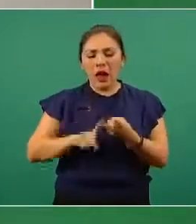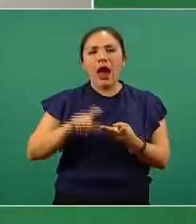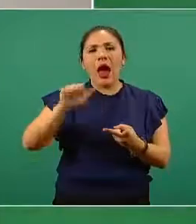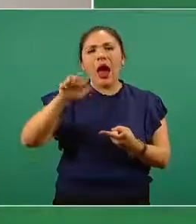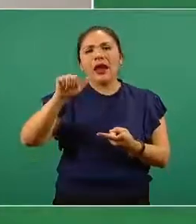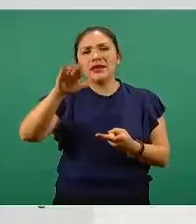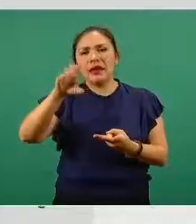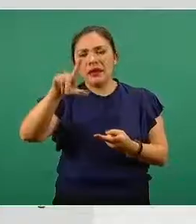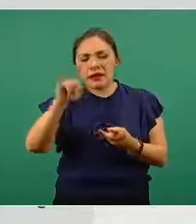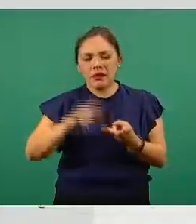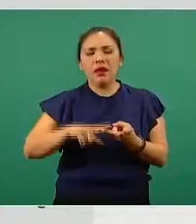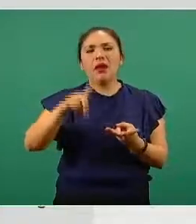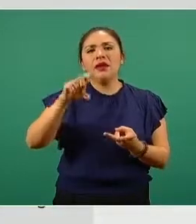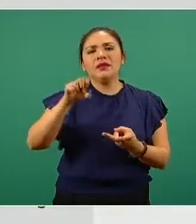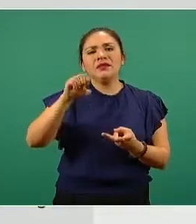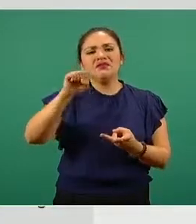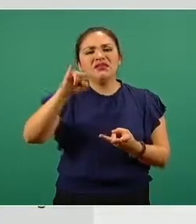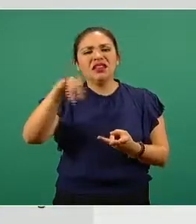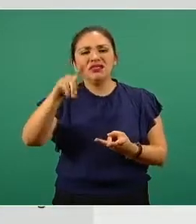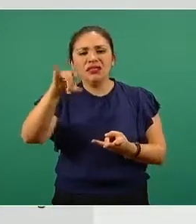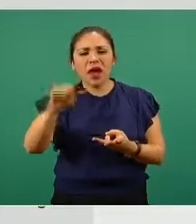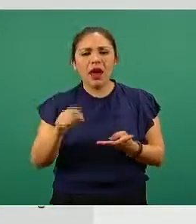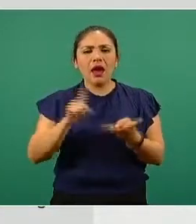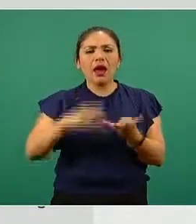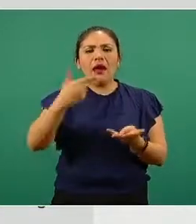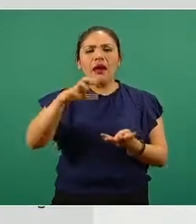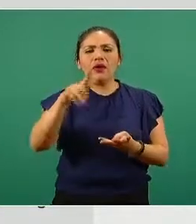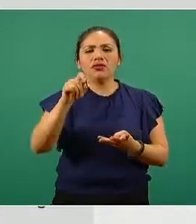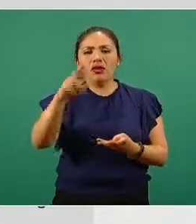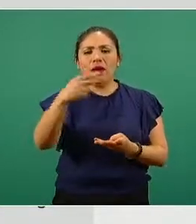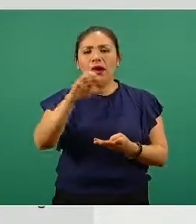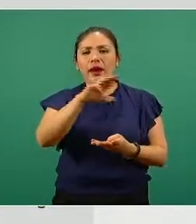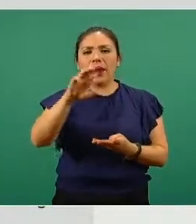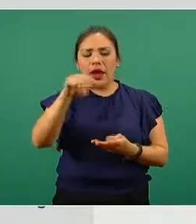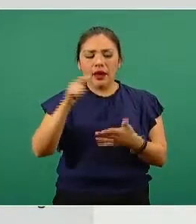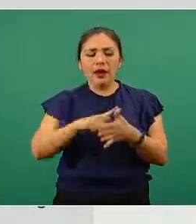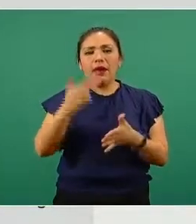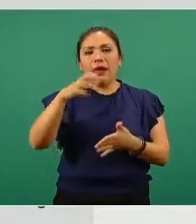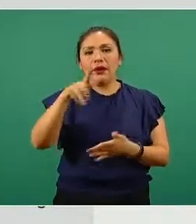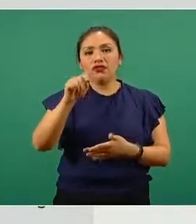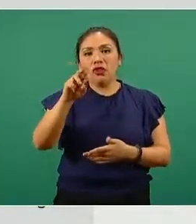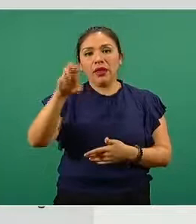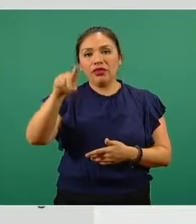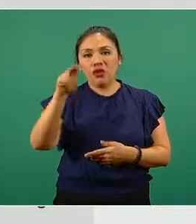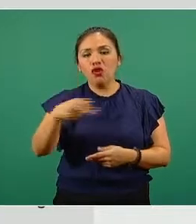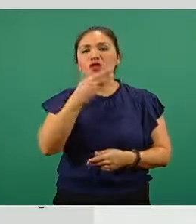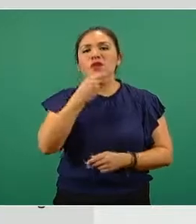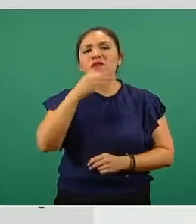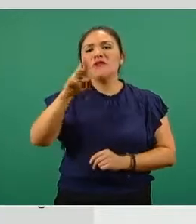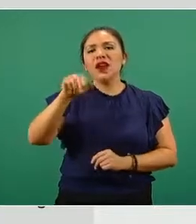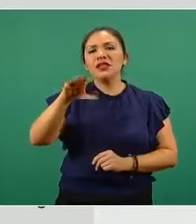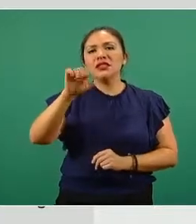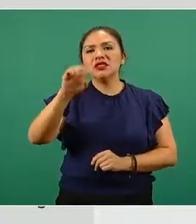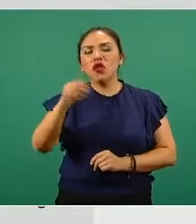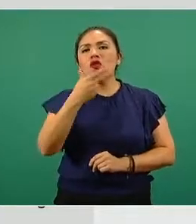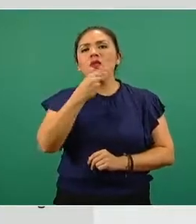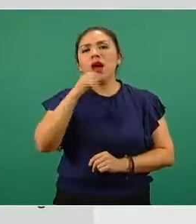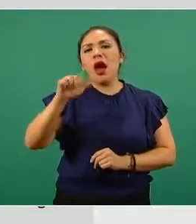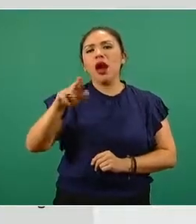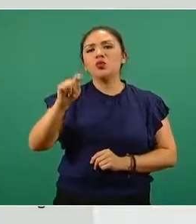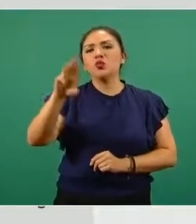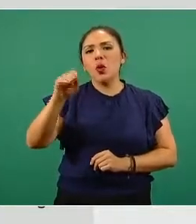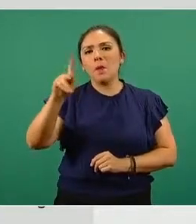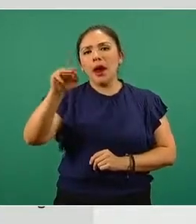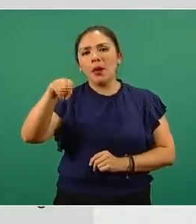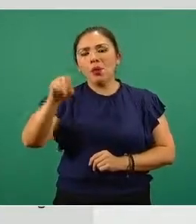Jessica Santomila, Iris Velázquez, Héctor Herrera, Héctor Rendón, Francisco Mendoza, Arturo Páramo,